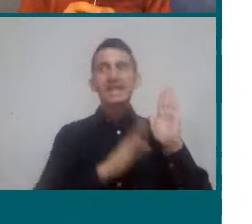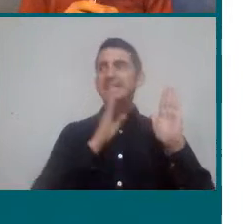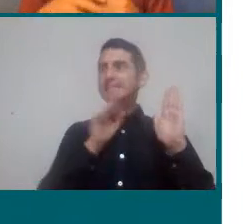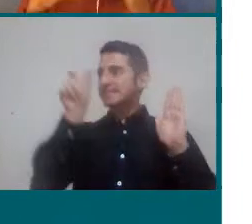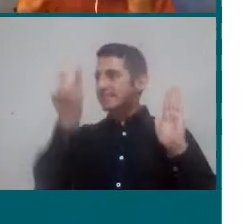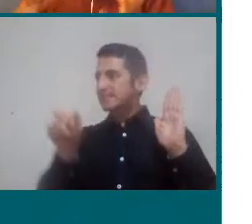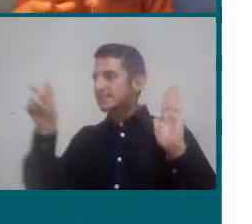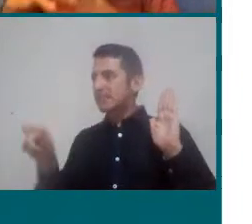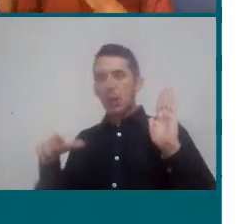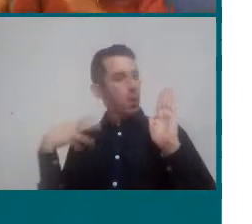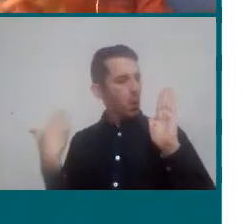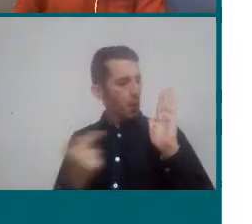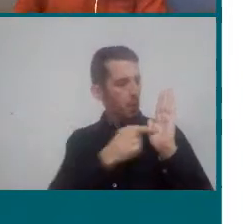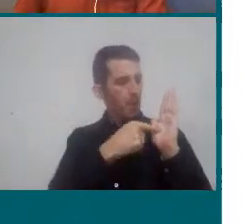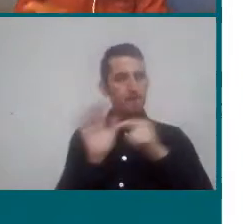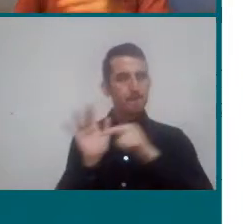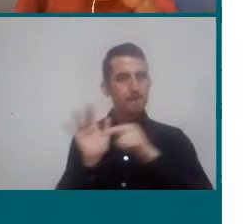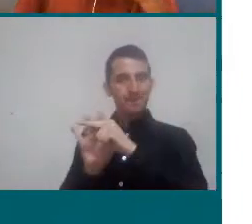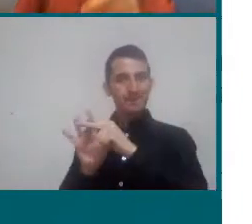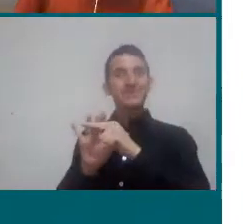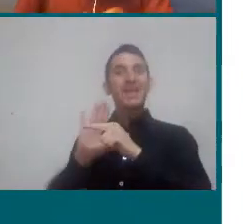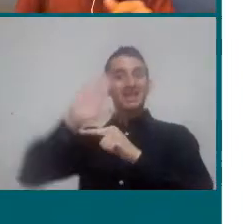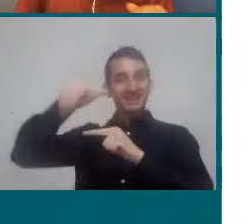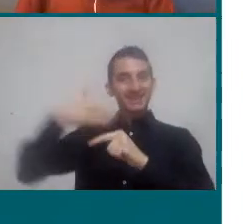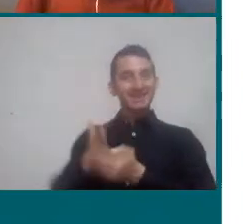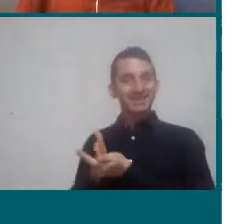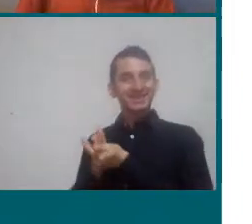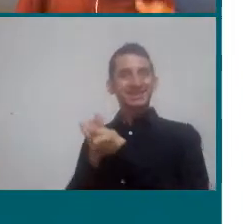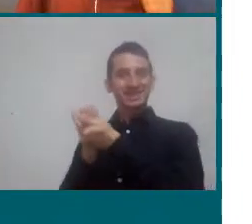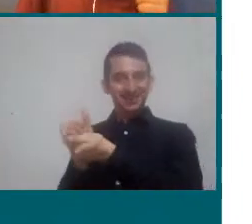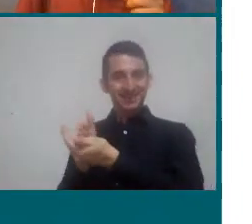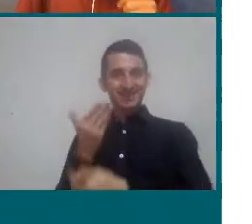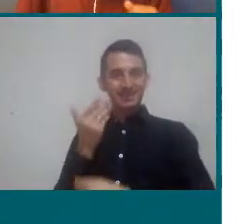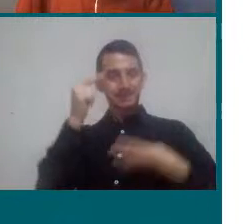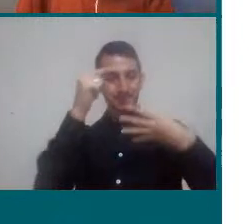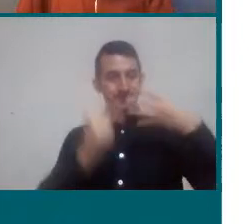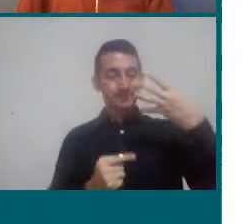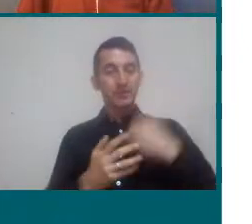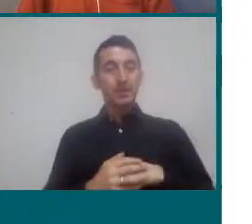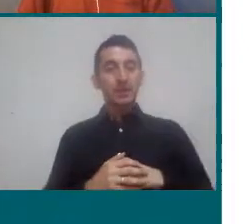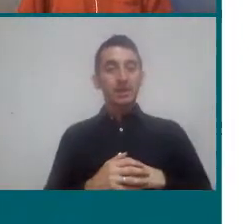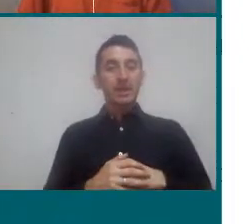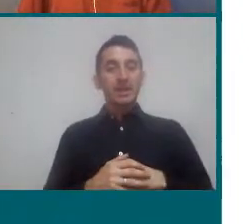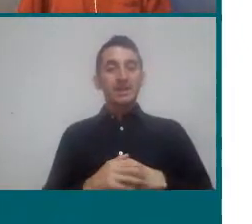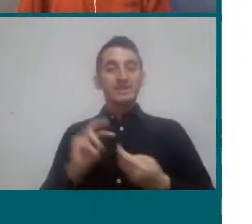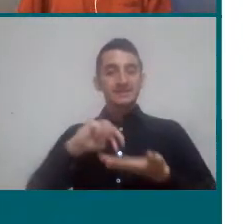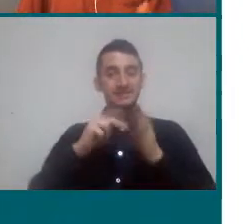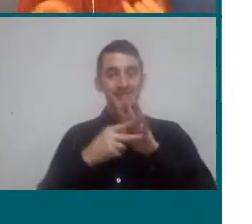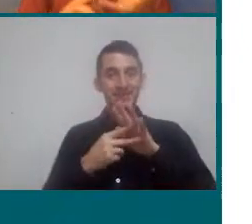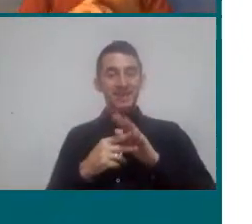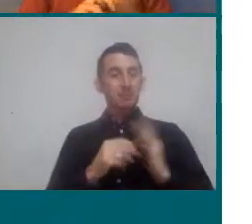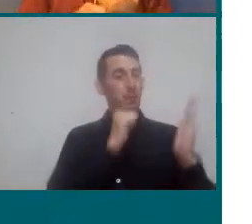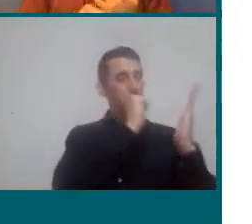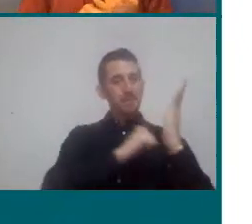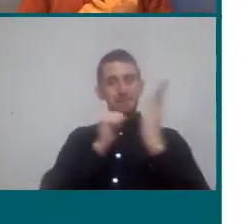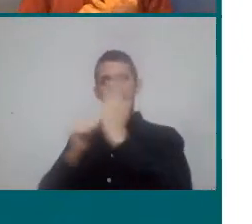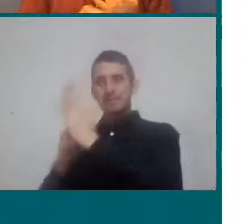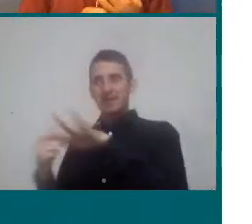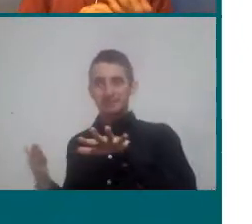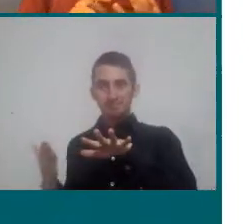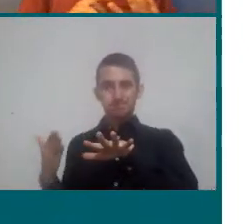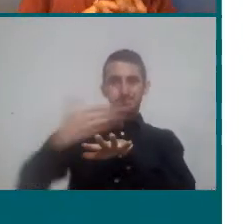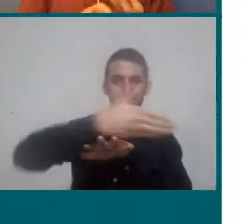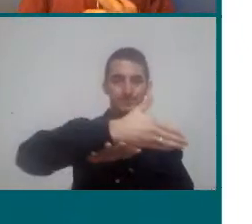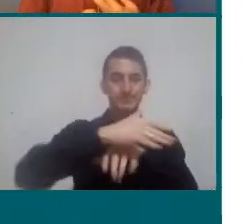manera, y luego ya elijo la metodología, pero en base a estos principios, que me genere transversalidad, que me genere